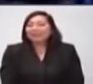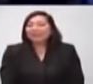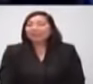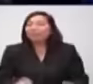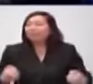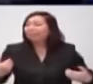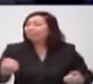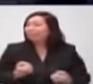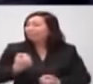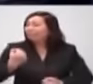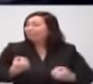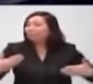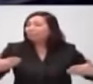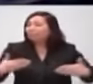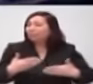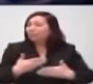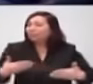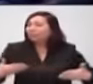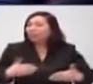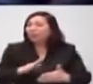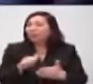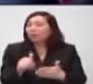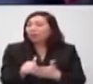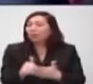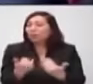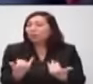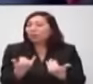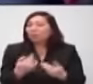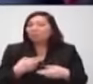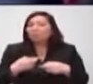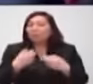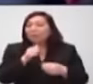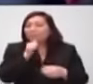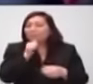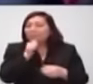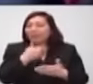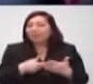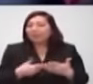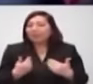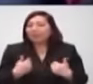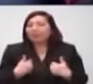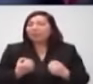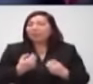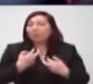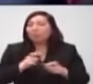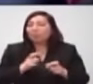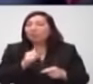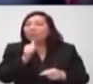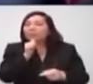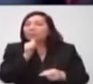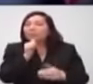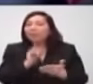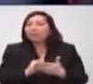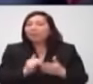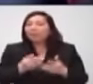tránsito, el desplazamiento vehicular en todo aspecto de público y privado, de transporte público y privado en la